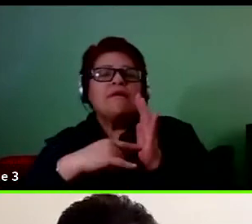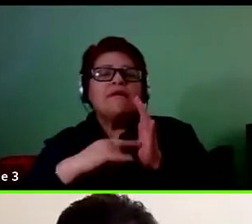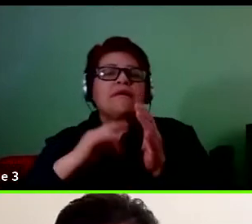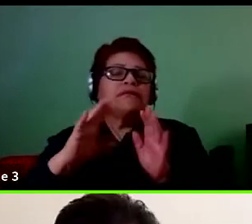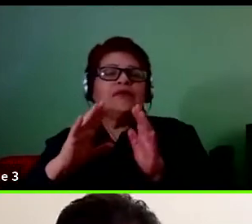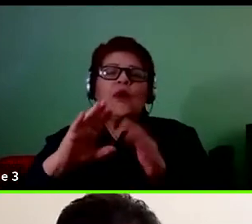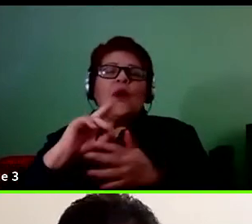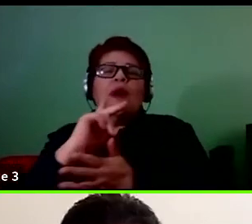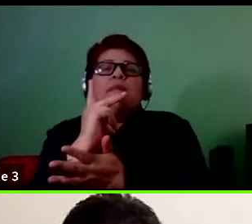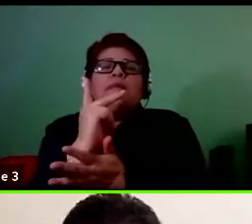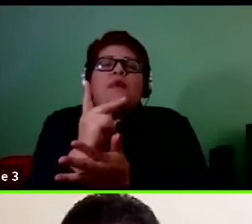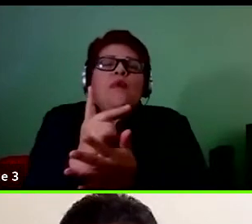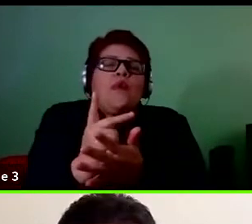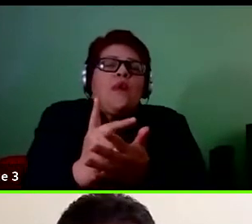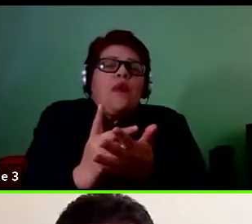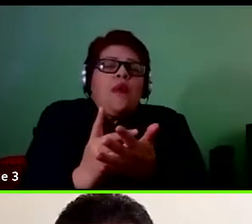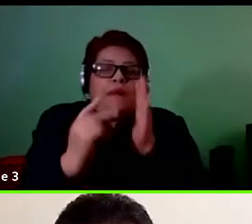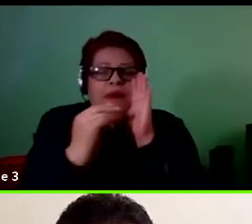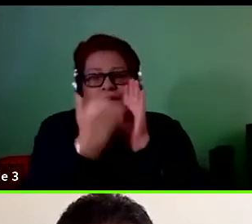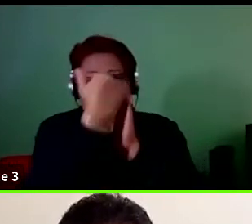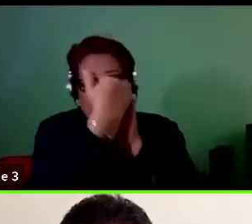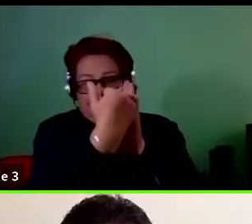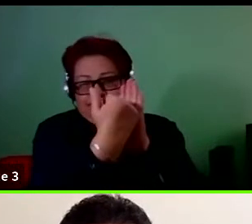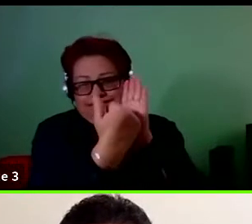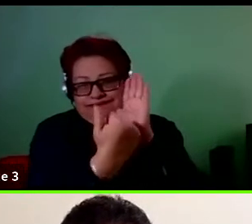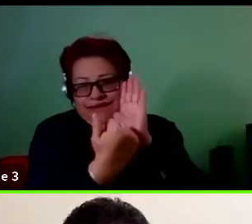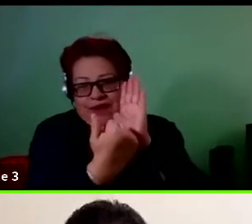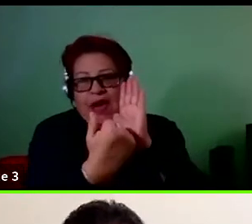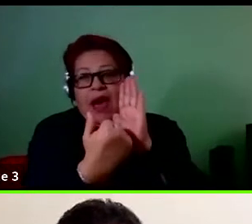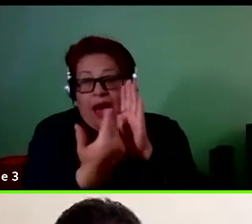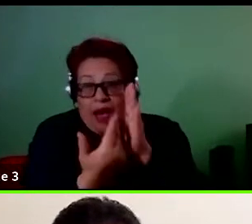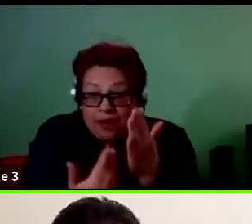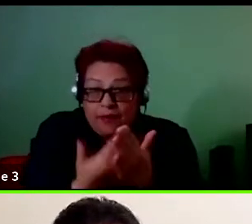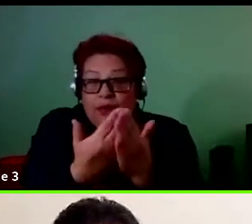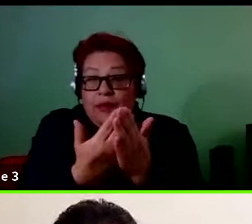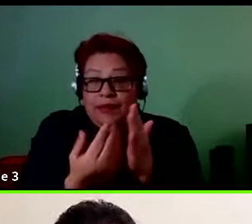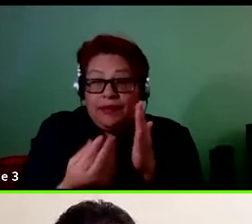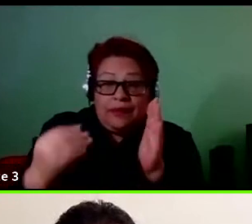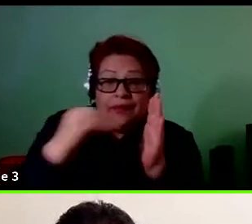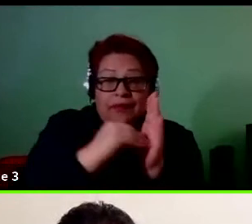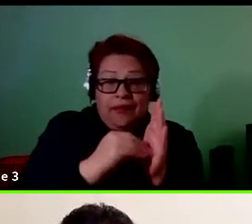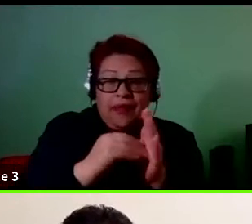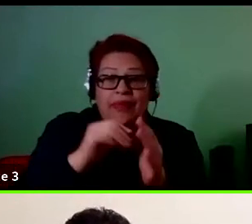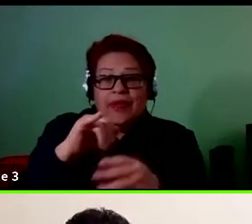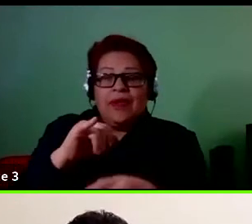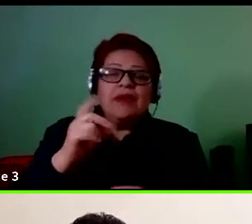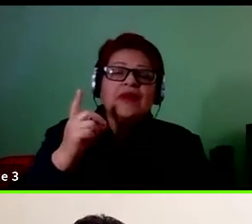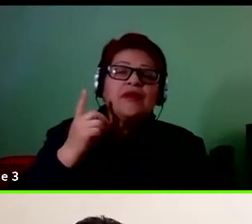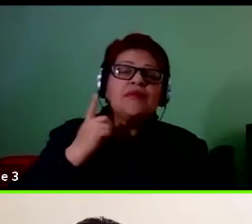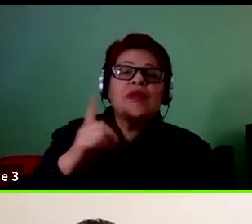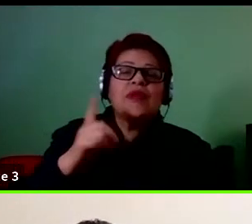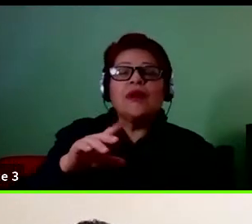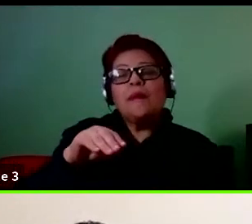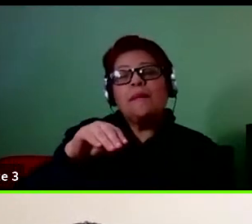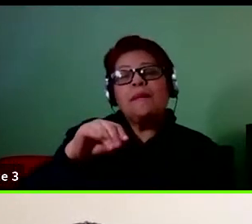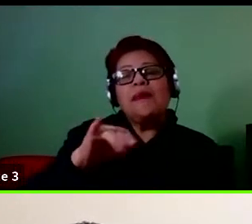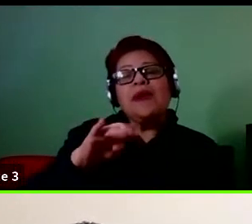básicamente el programa general, ¿no? Entonces podría plantearse ahí. Si me permite, diputado Macedo, Miguel Ángel